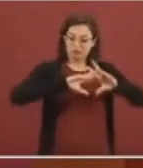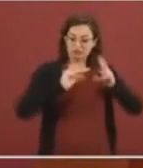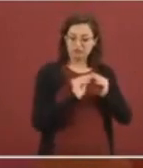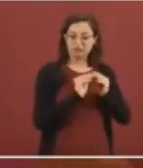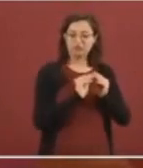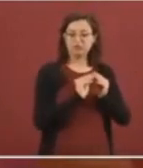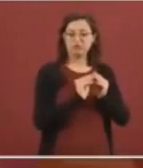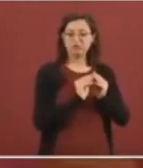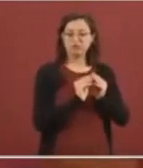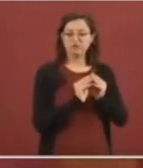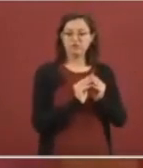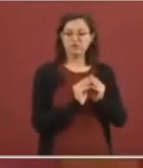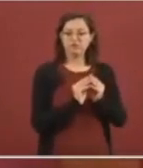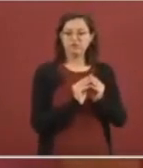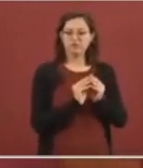y